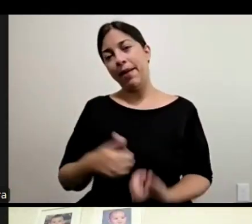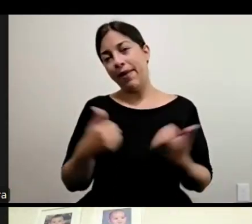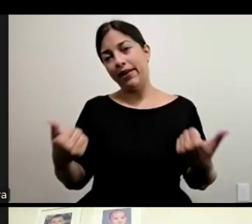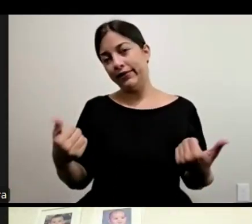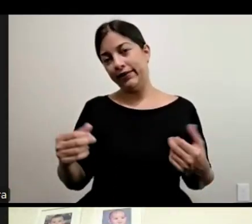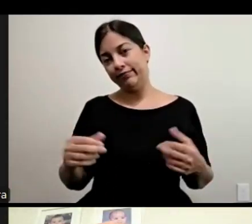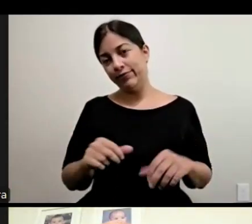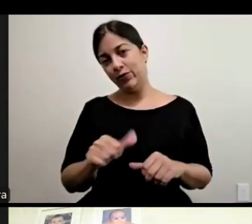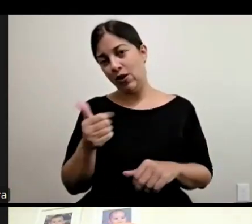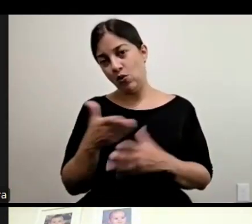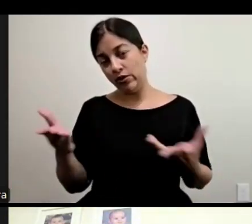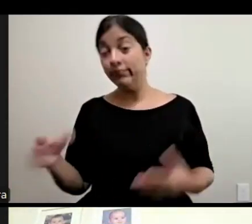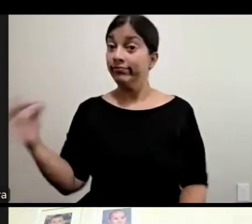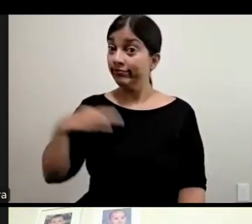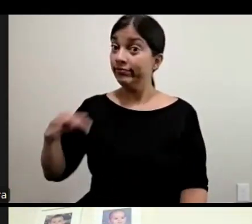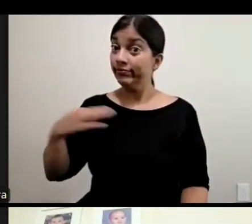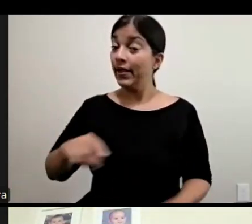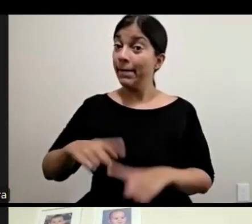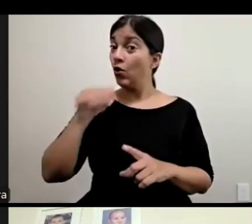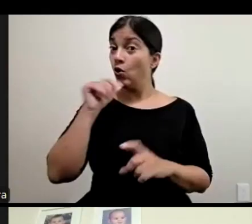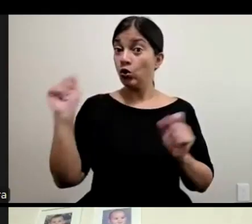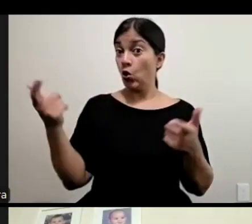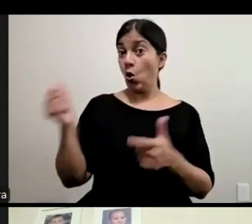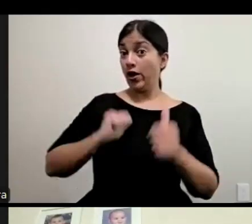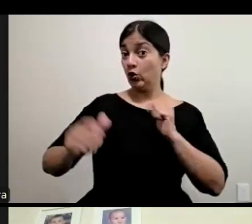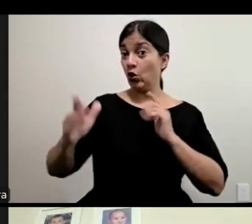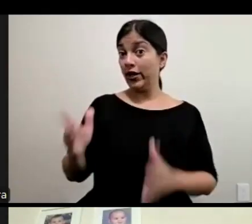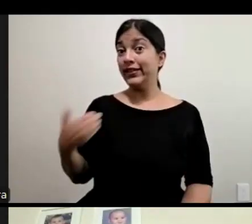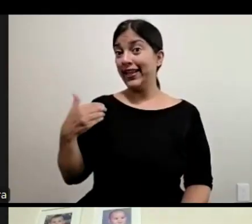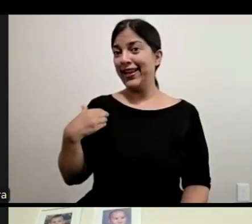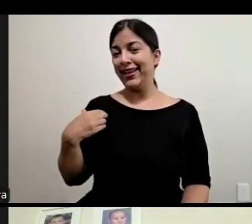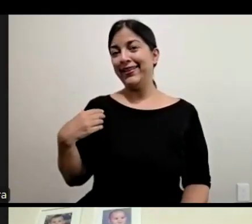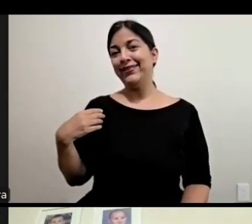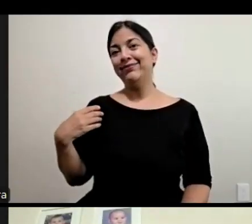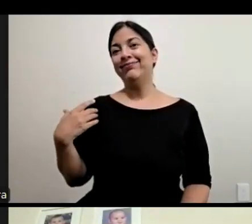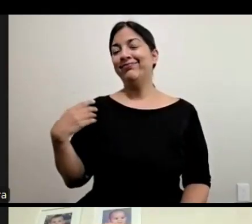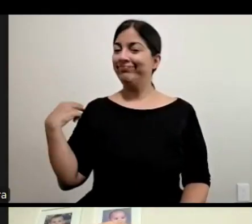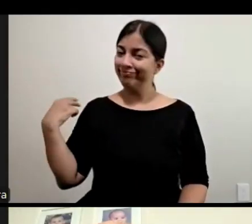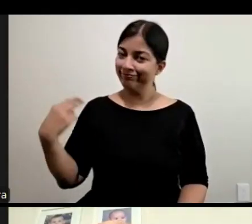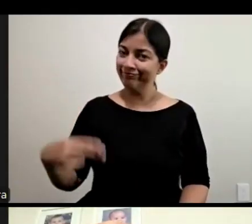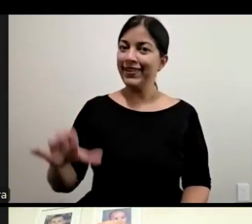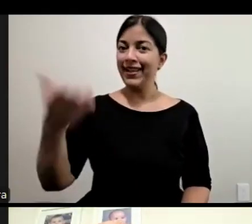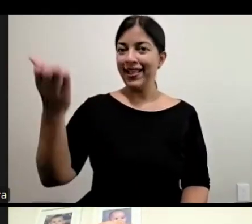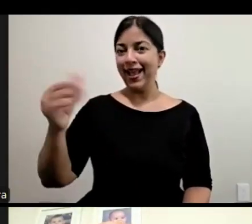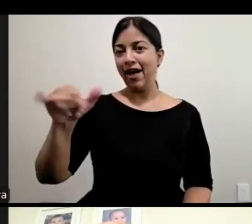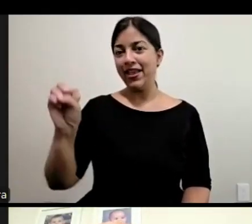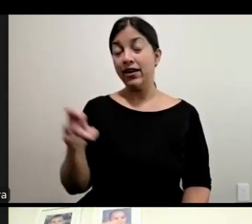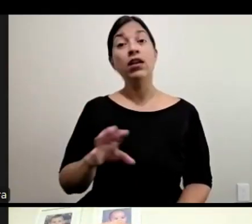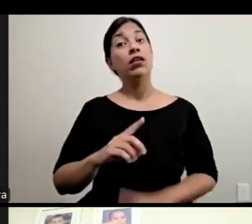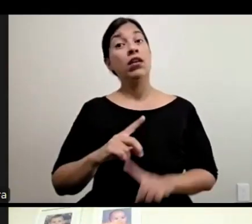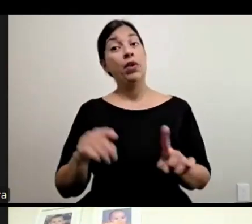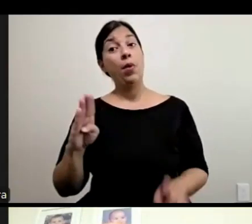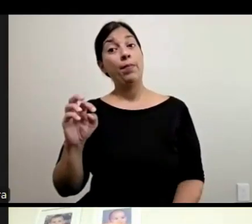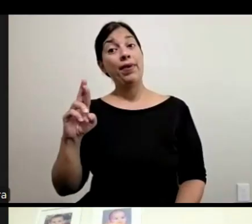pero afortunadamente, pero no todos los actores tienen la formación de Javier. Exacto. Bueno, pero óyeme, Braulio